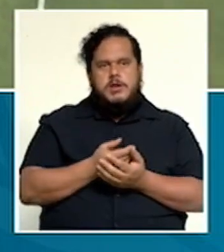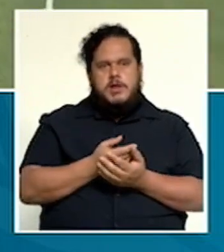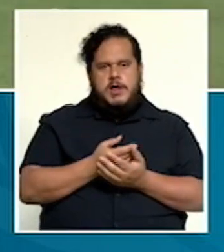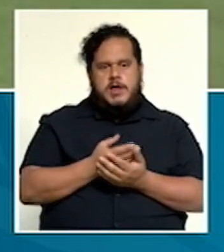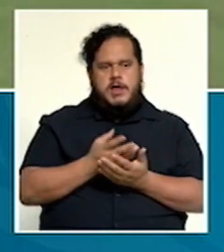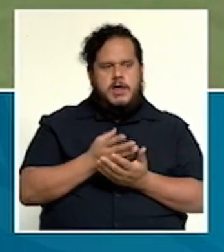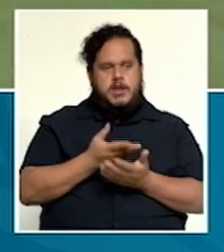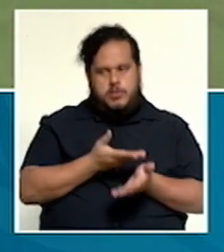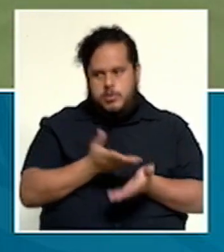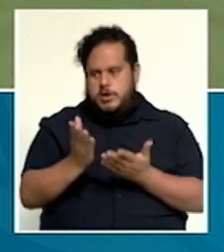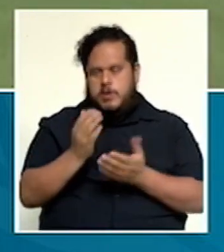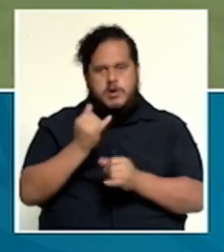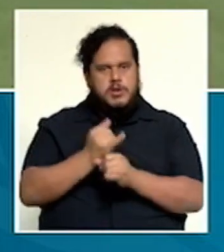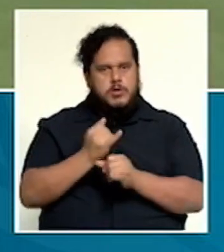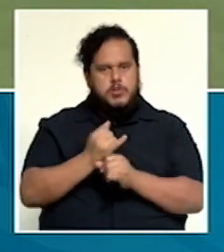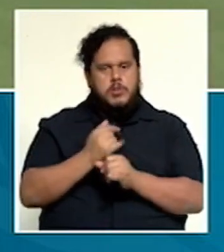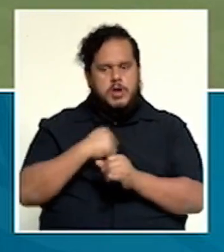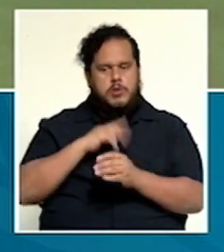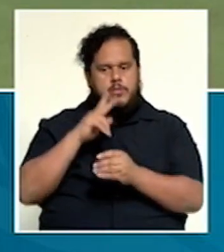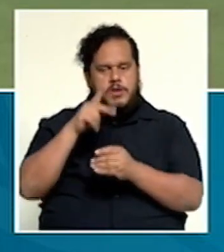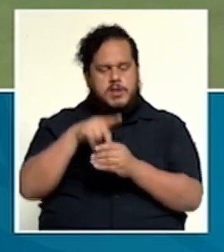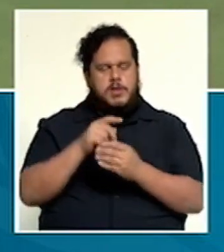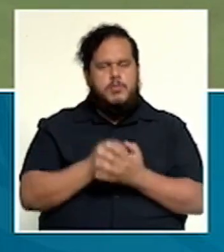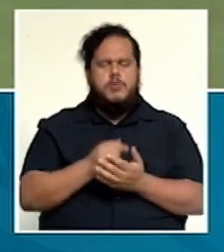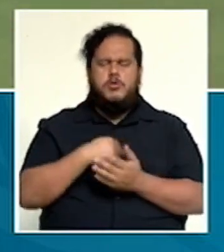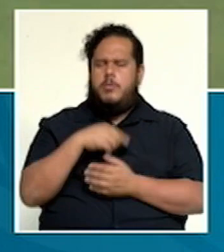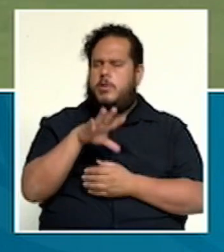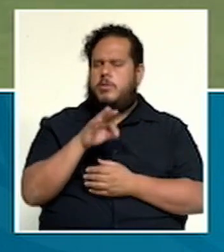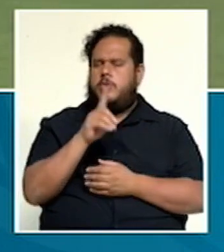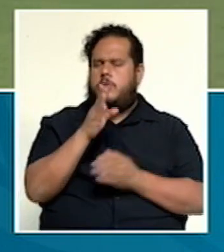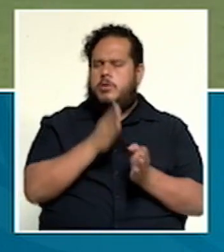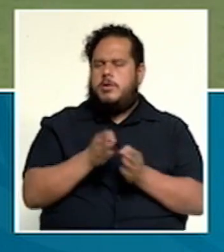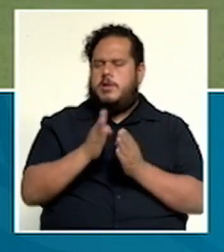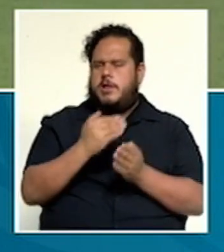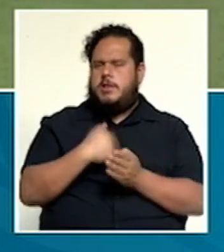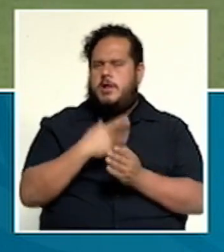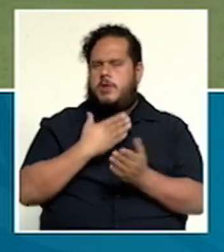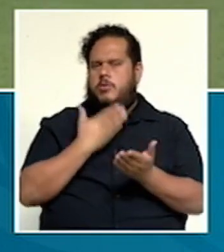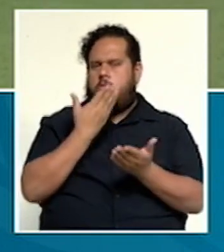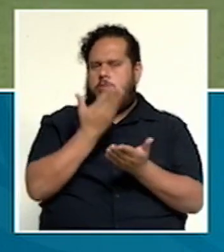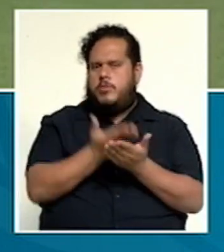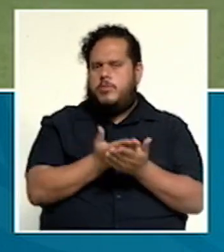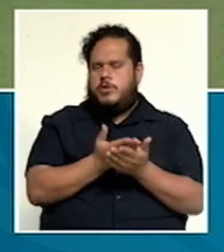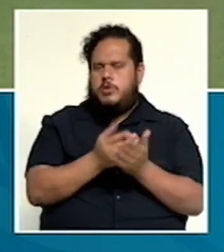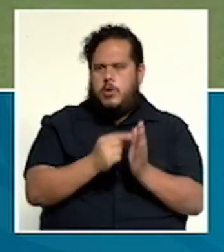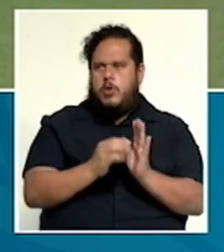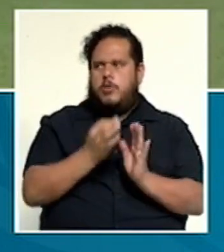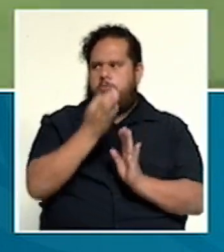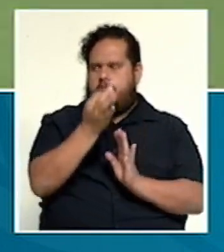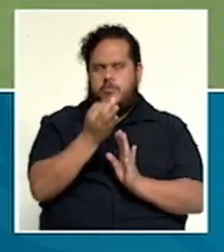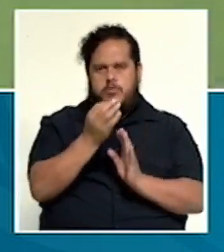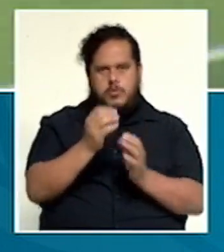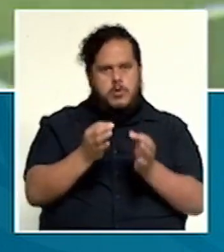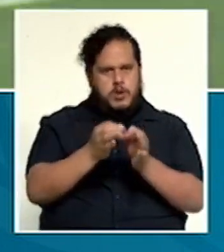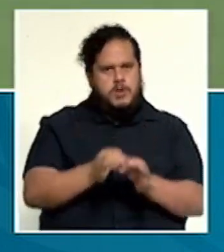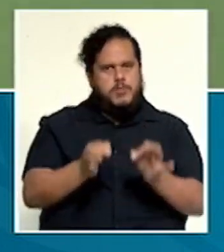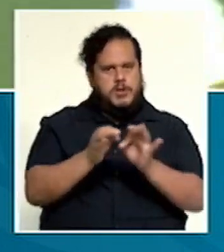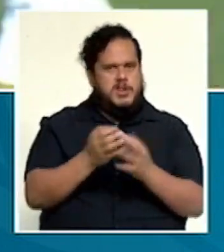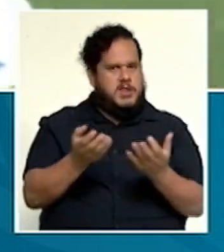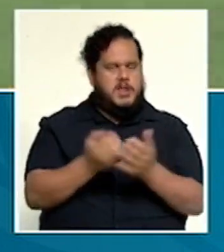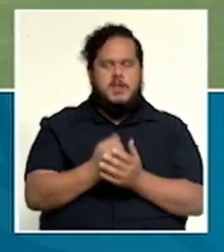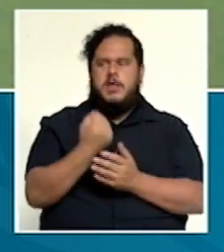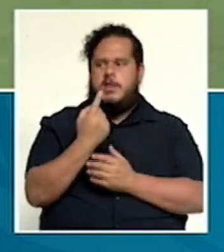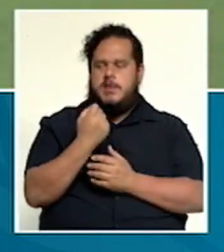institución y del que soy parte, me encuentro en una organización que tiene un propósito muy interesante en ese sentido, y es entender también